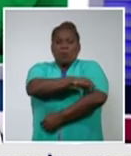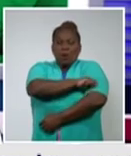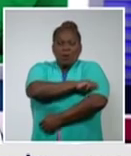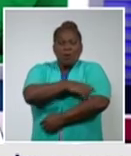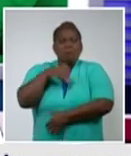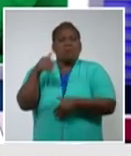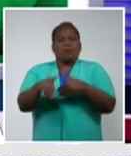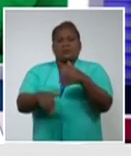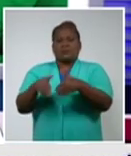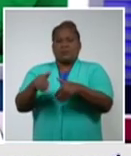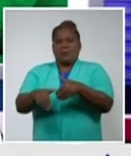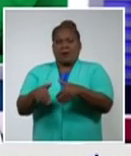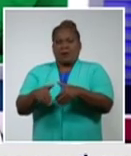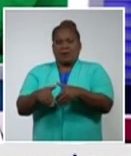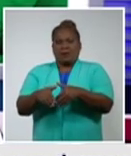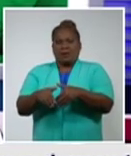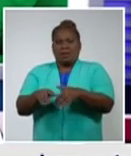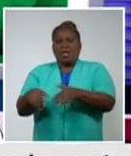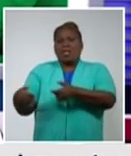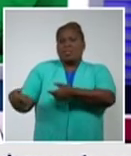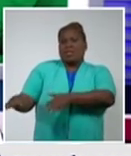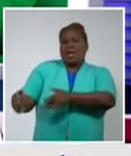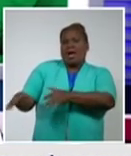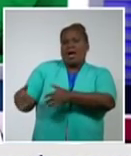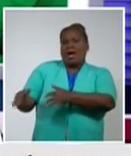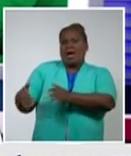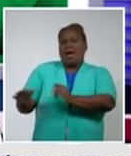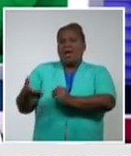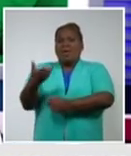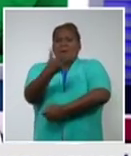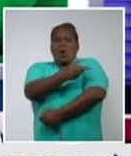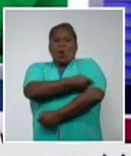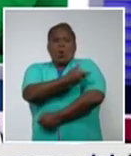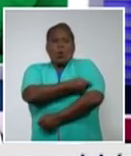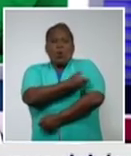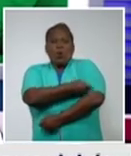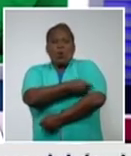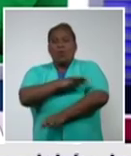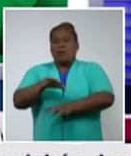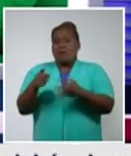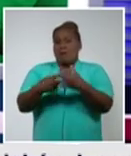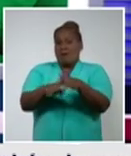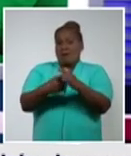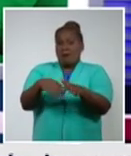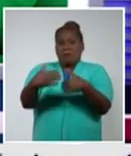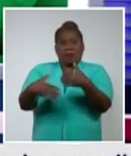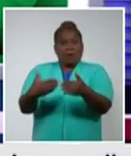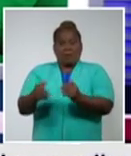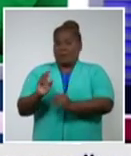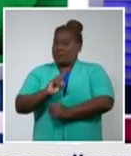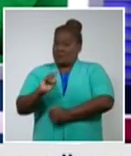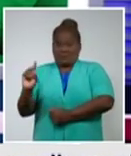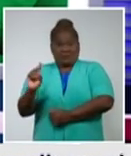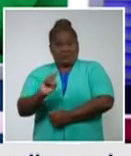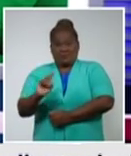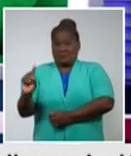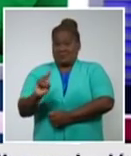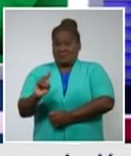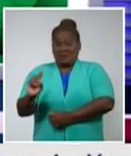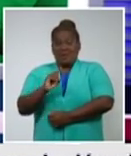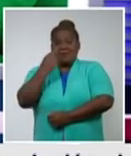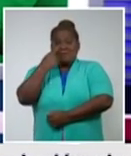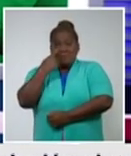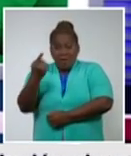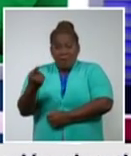todo se lo podemos dejar a las vacunas, que con tanta satisfacción vemos que están en